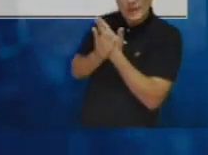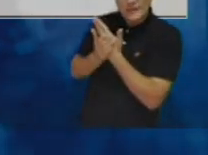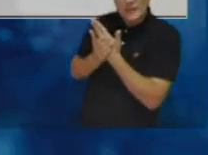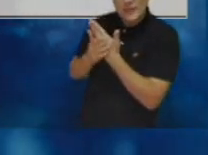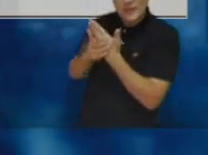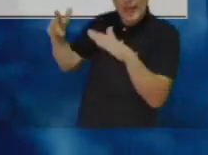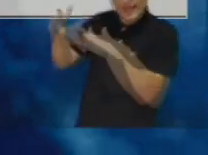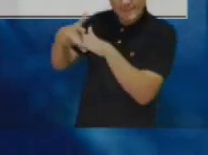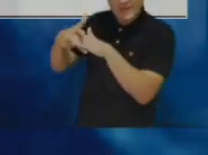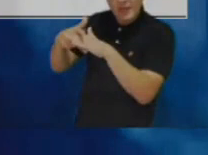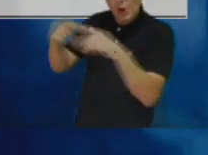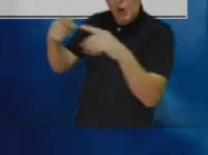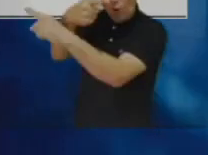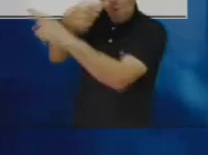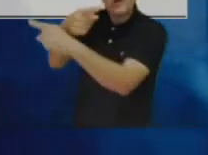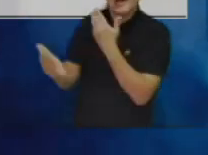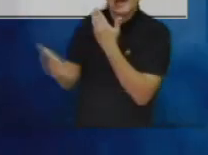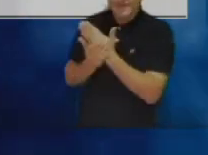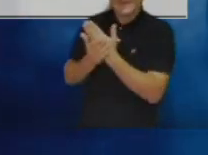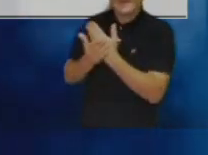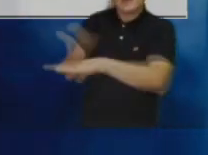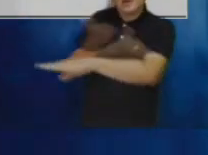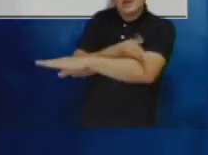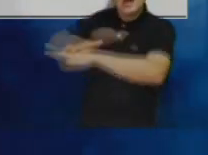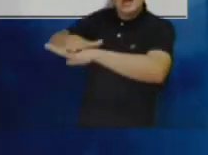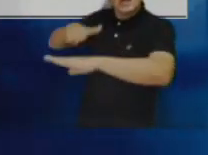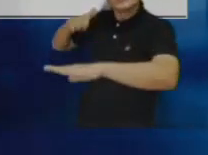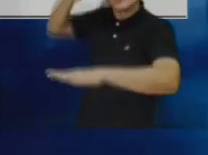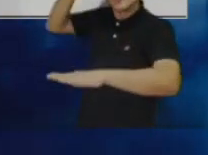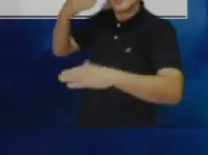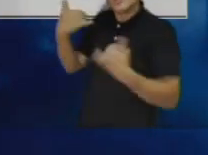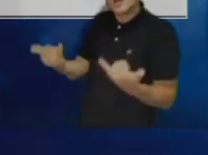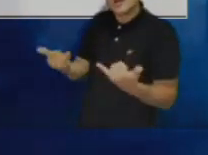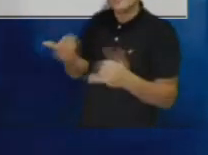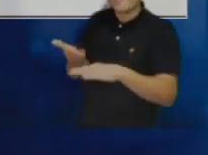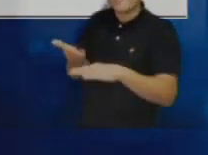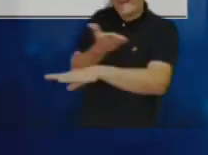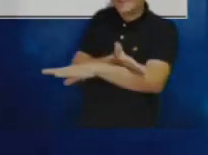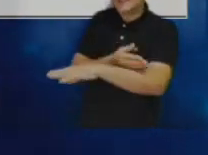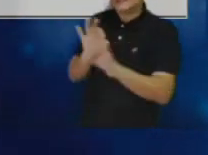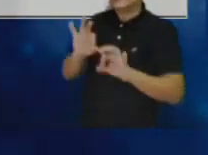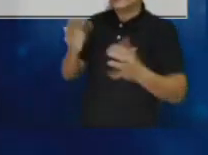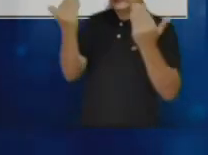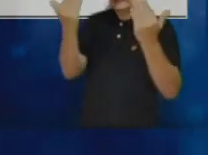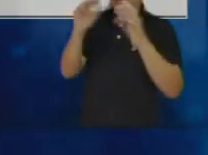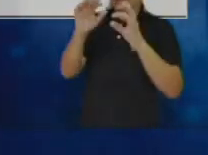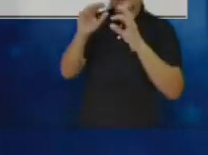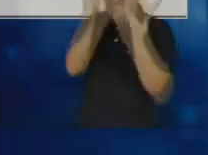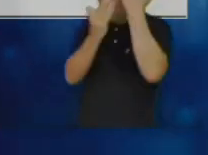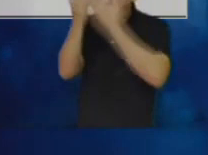las causas de la interferencia y para eso estos experimentos pues son muy buenos.